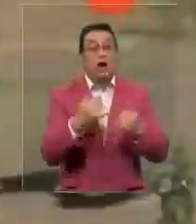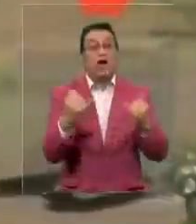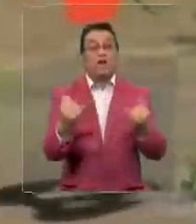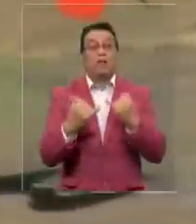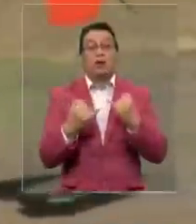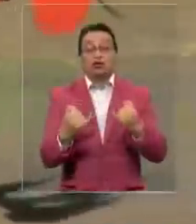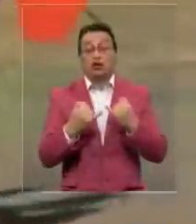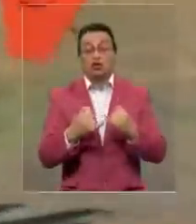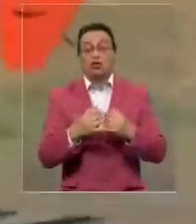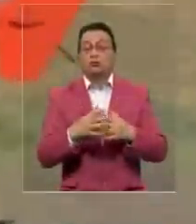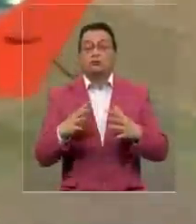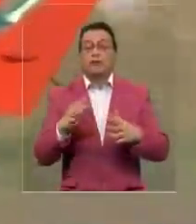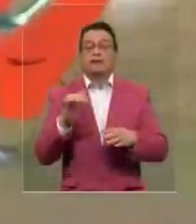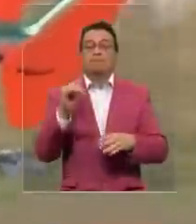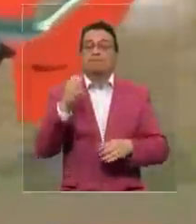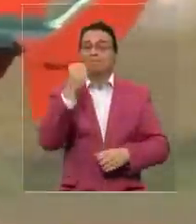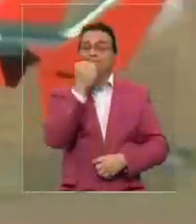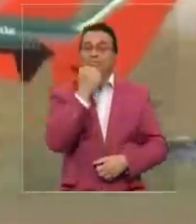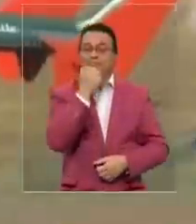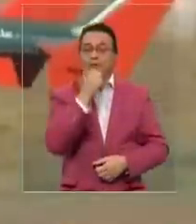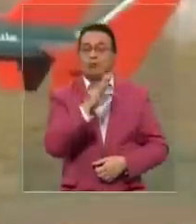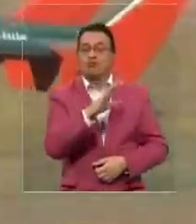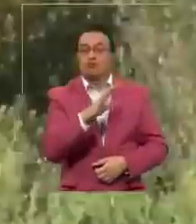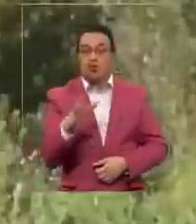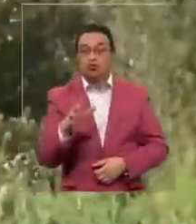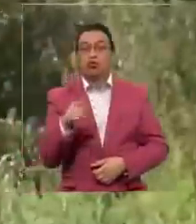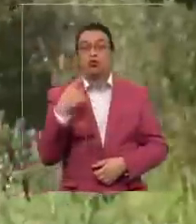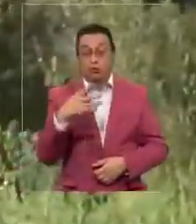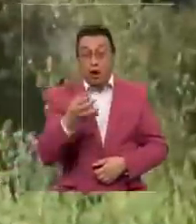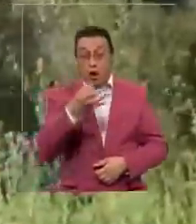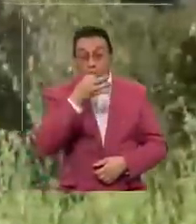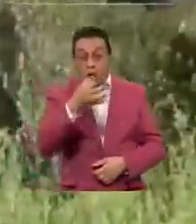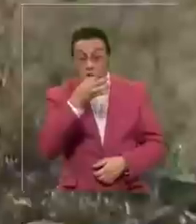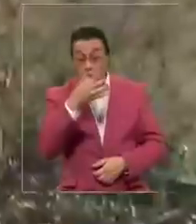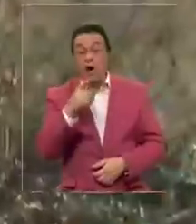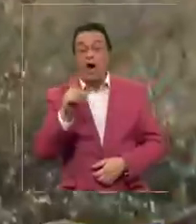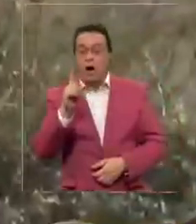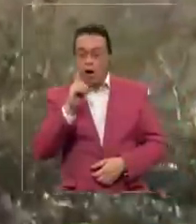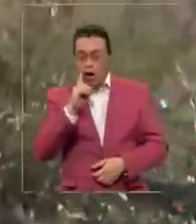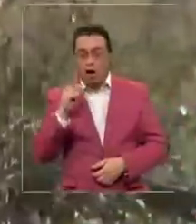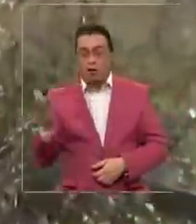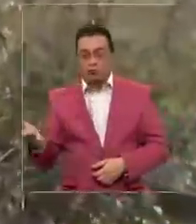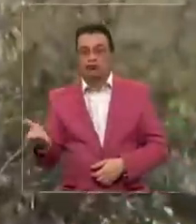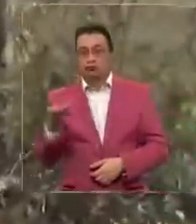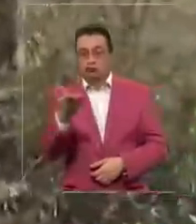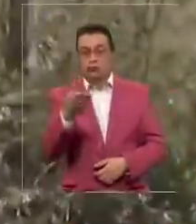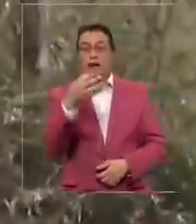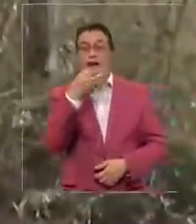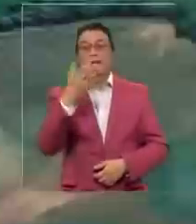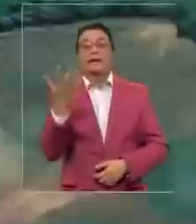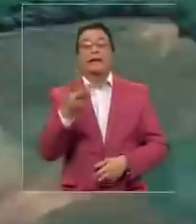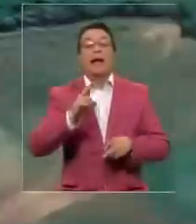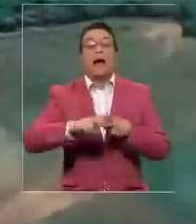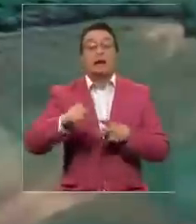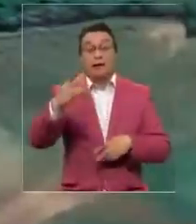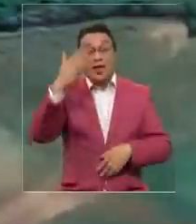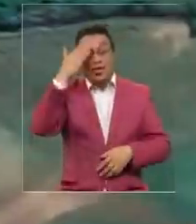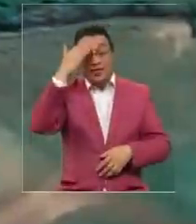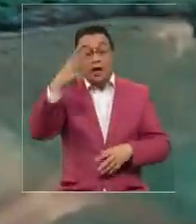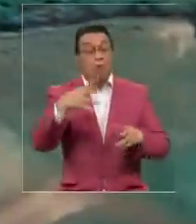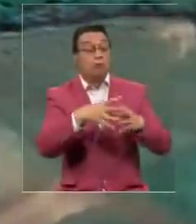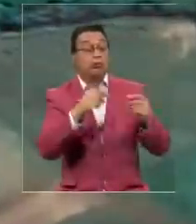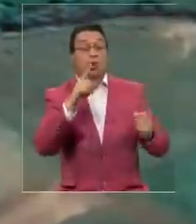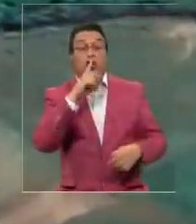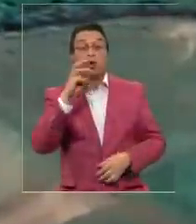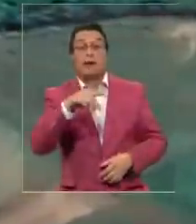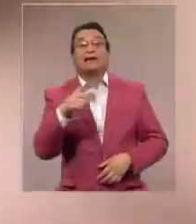es totalmente errónea. Tenemos una parte de esta declaración. ¿Qué fue? ¿Qué estaba haciendo el día en que desaparece el